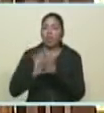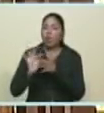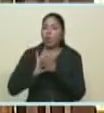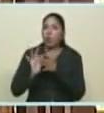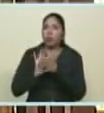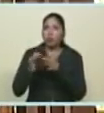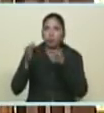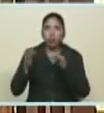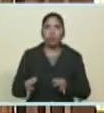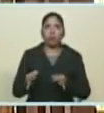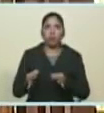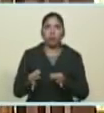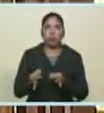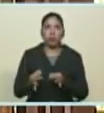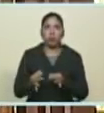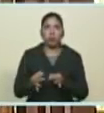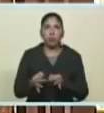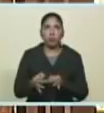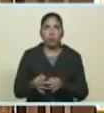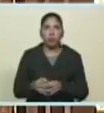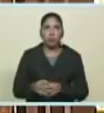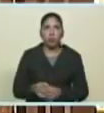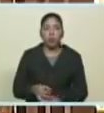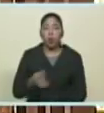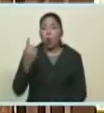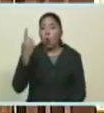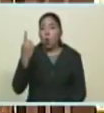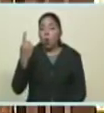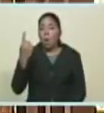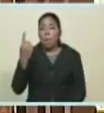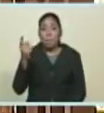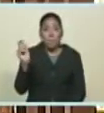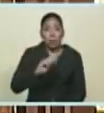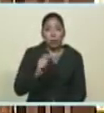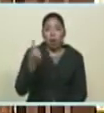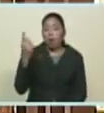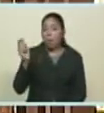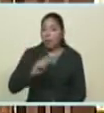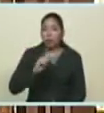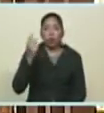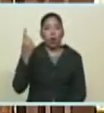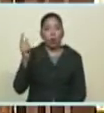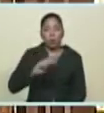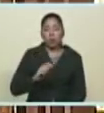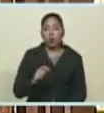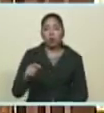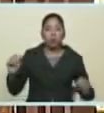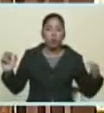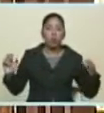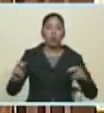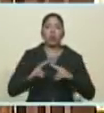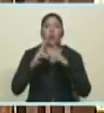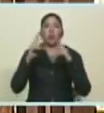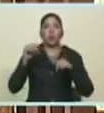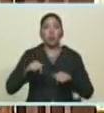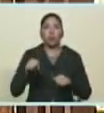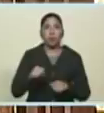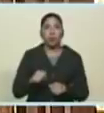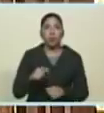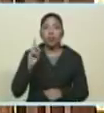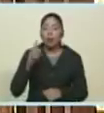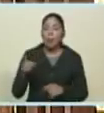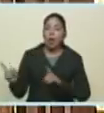funcionar en plenaria por lo menos una vez al mes y en trabajo de coordinación para